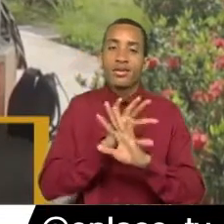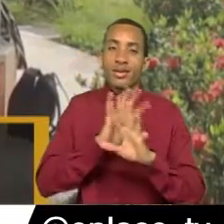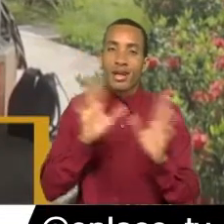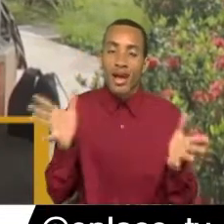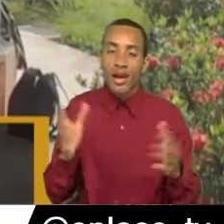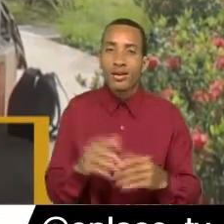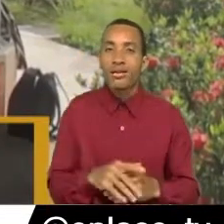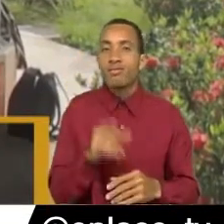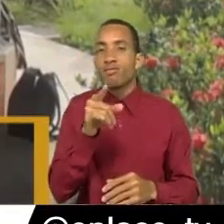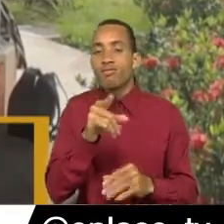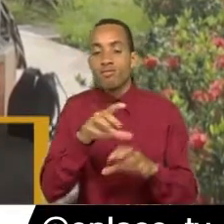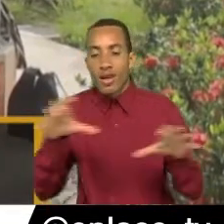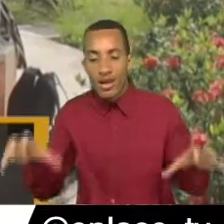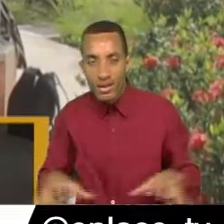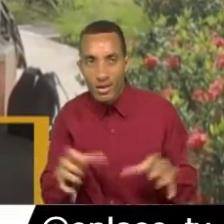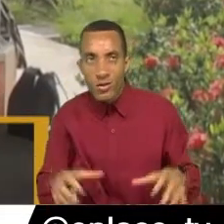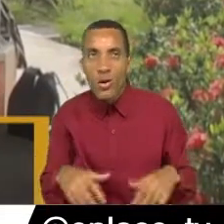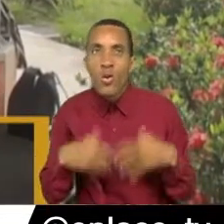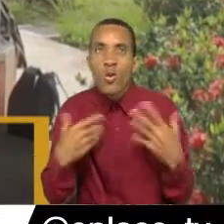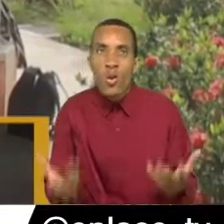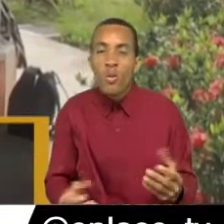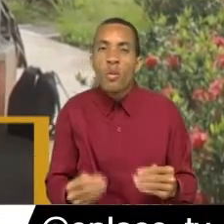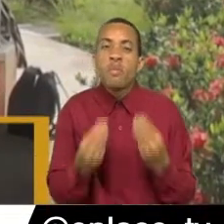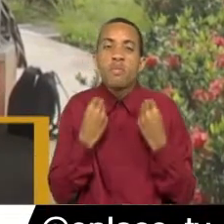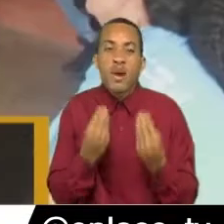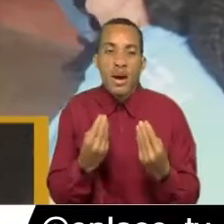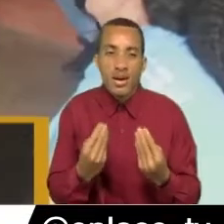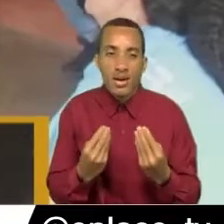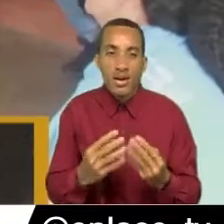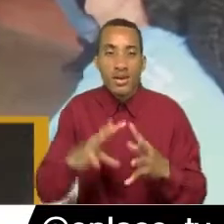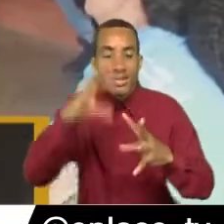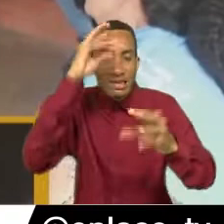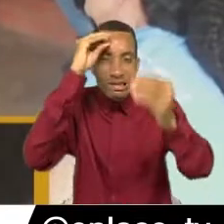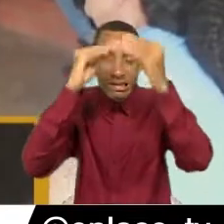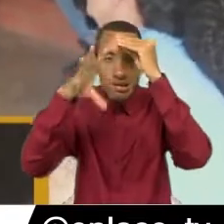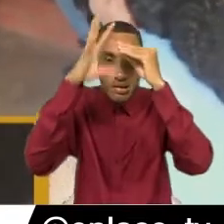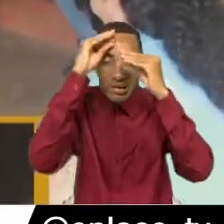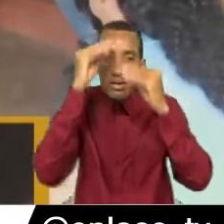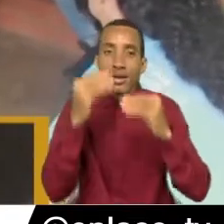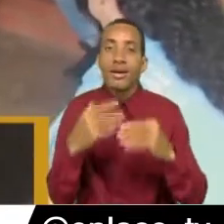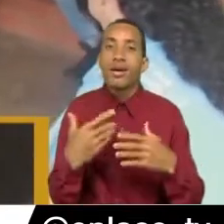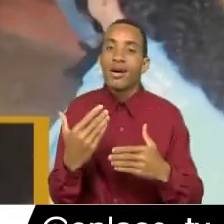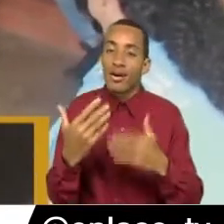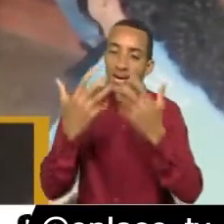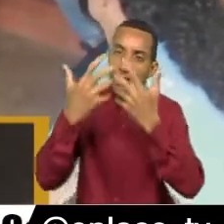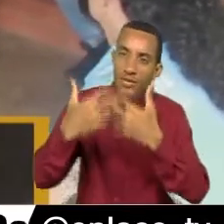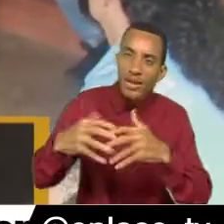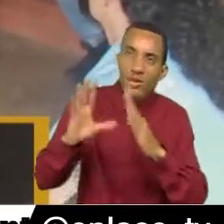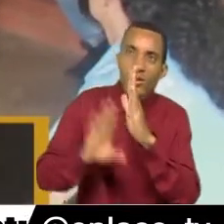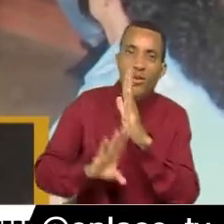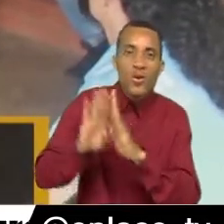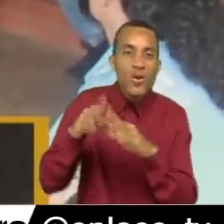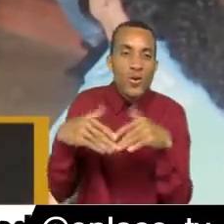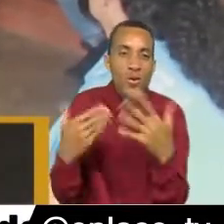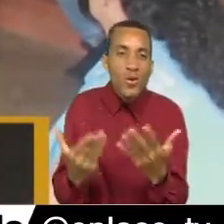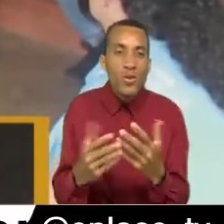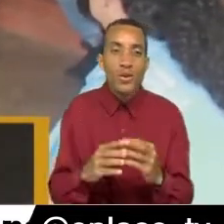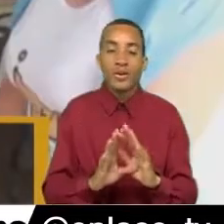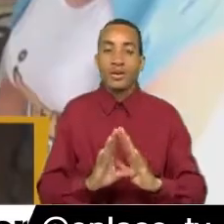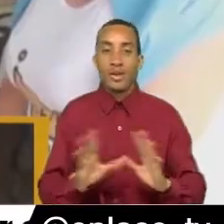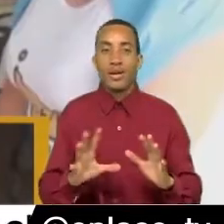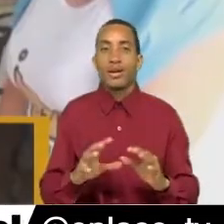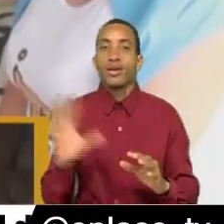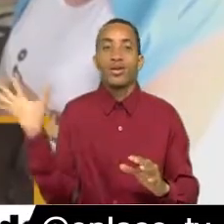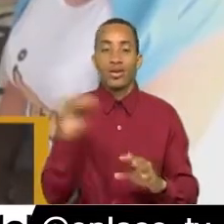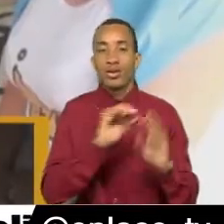esas actividades, para qué se están desarrollando y por qué es que la empresa las desarrolla. Hemos logrado precisamente una gran aceptación